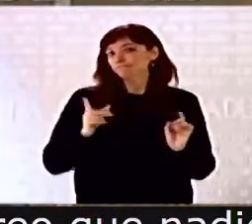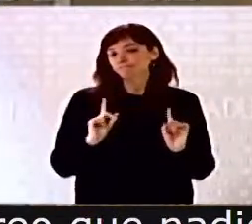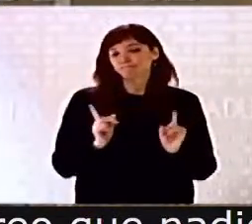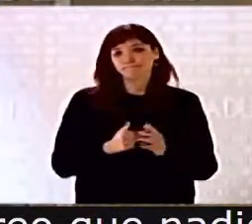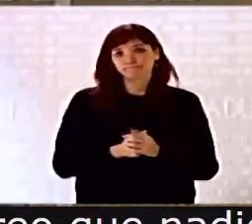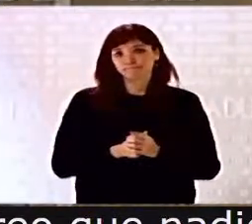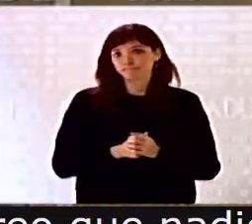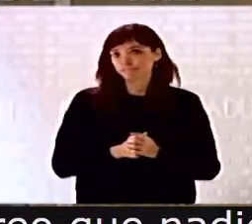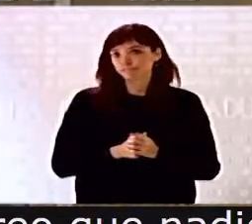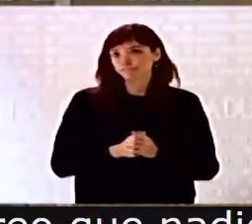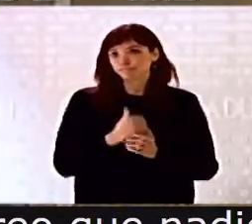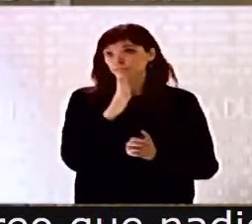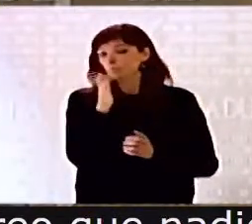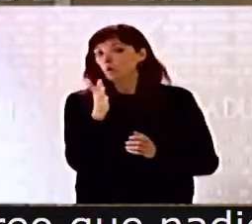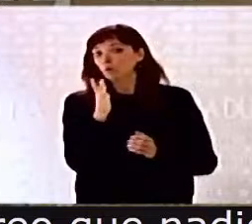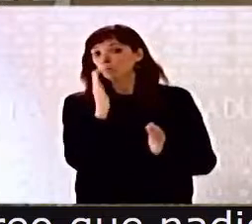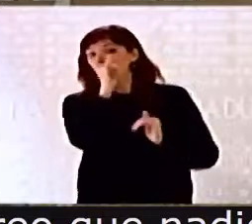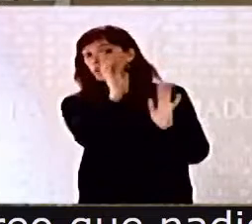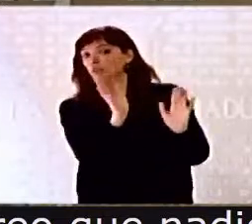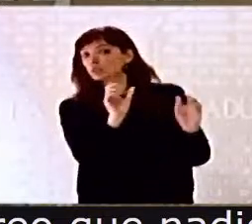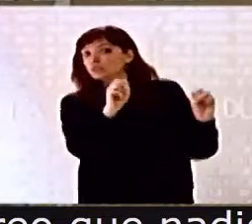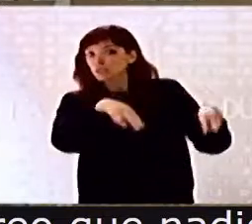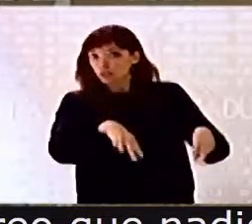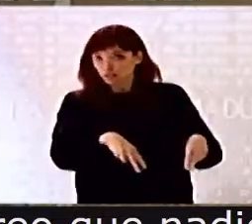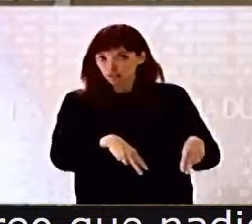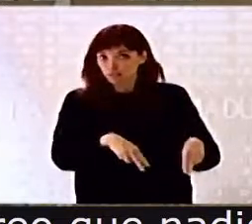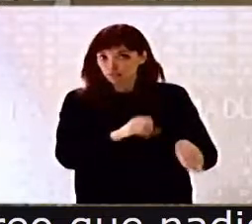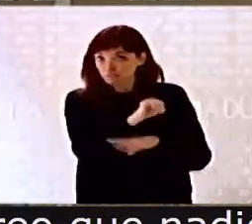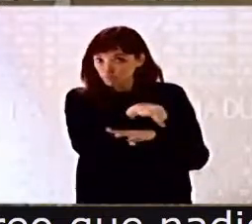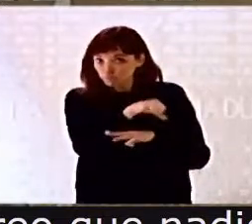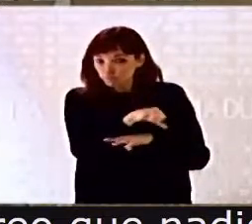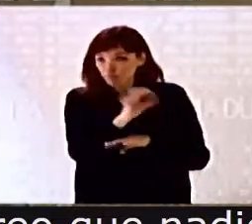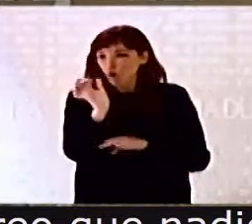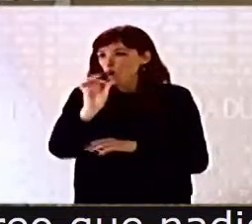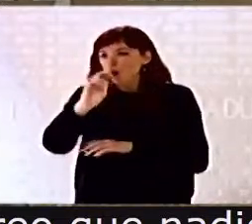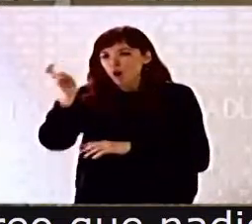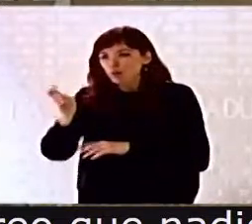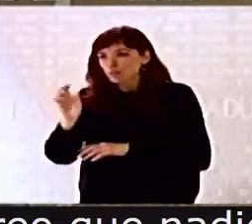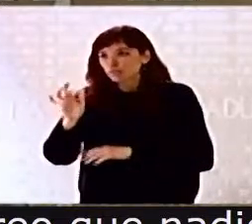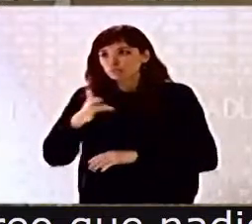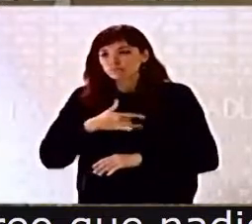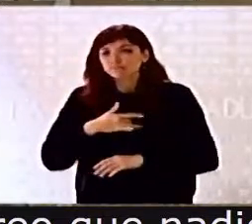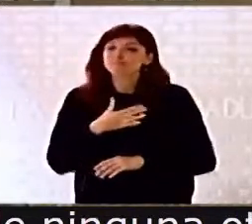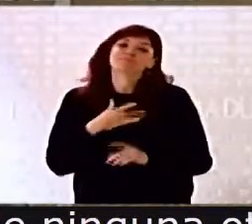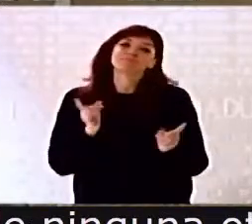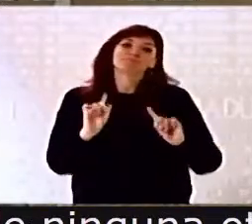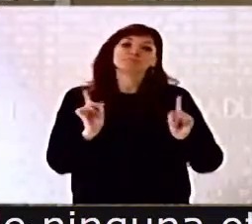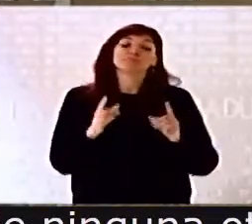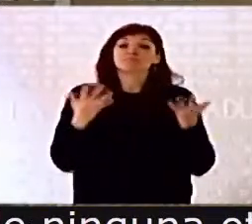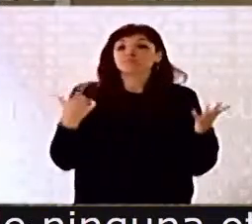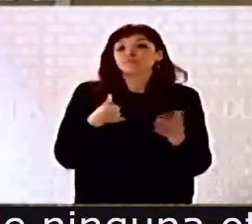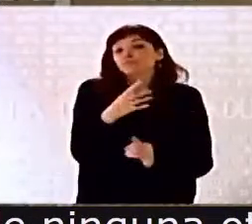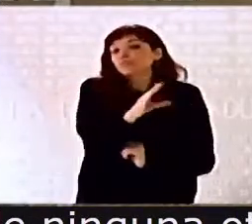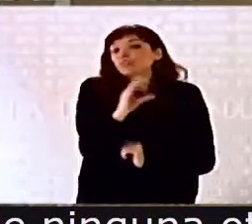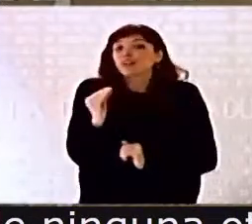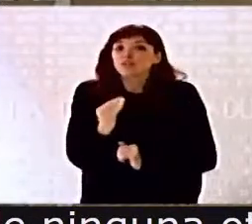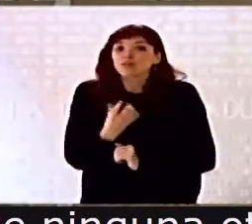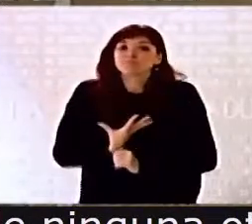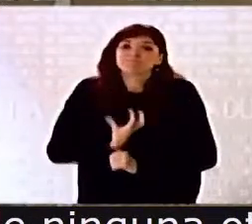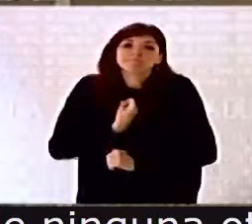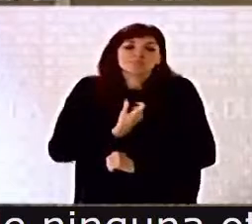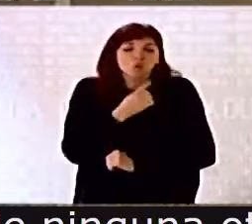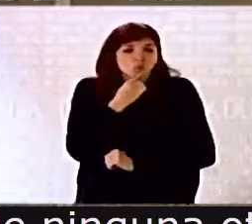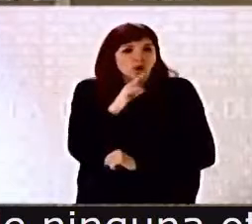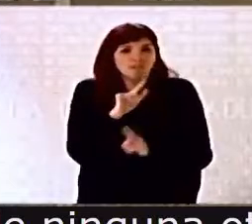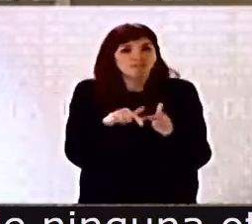ni por omisión ni de ninguna otra forma. Con lo cual, yo entiendo el dolor de la familia,